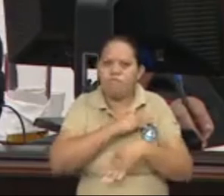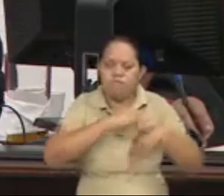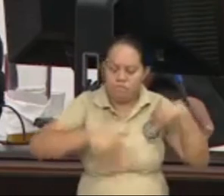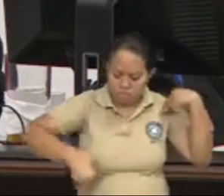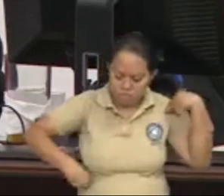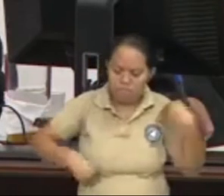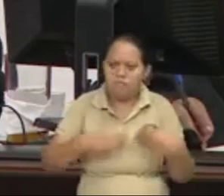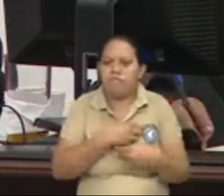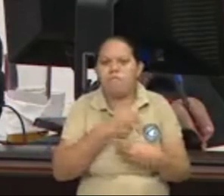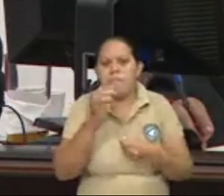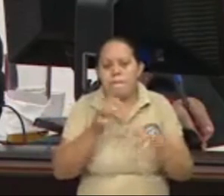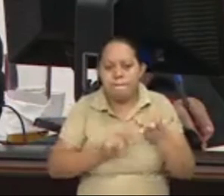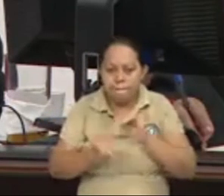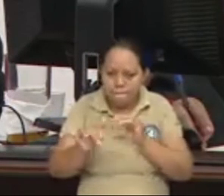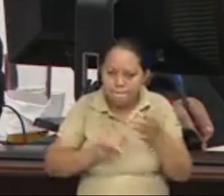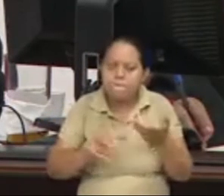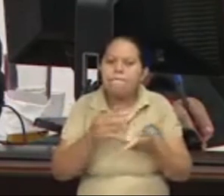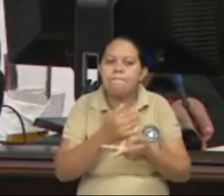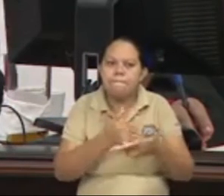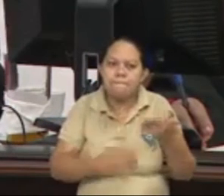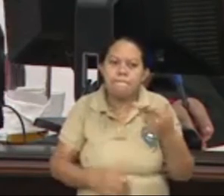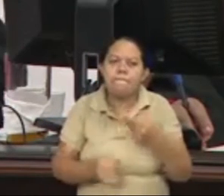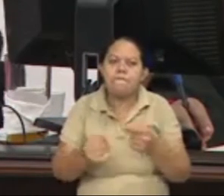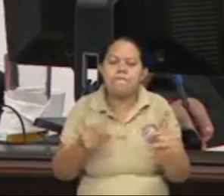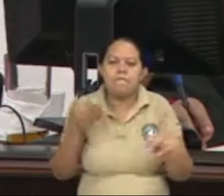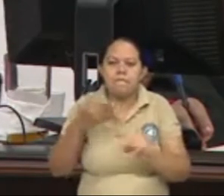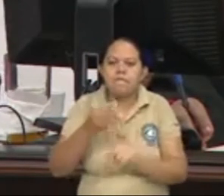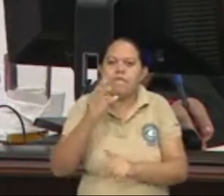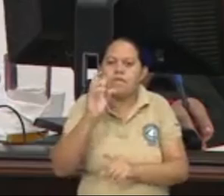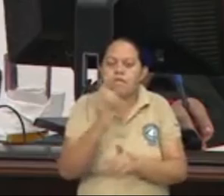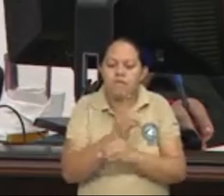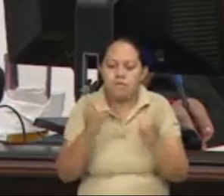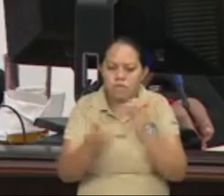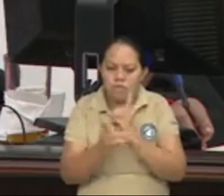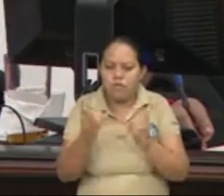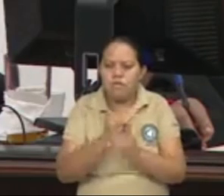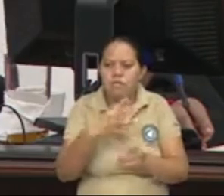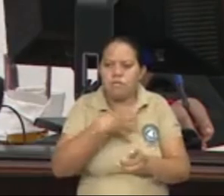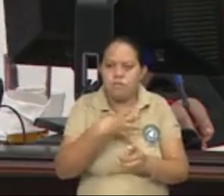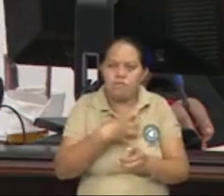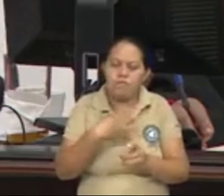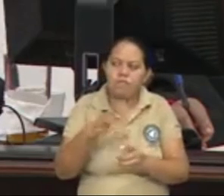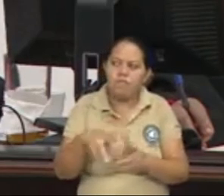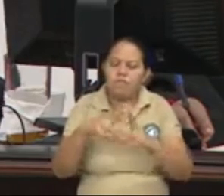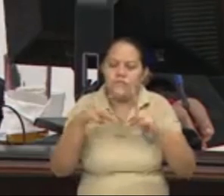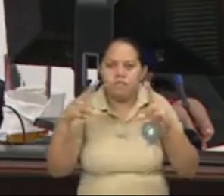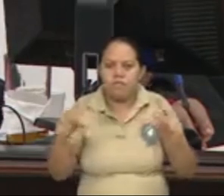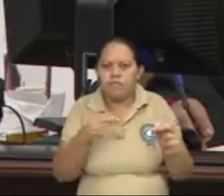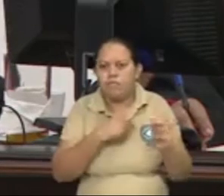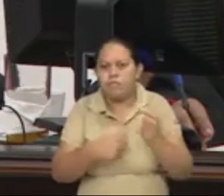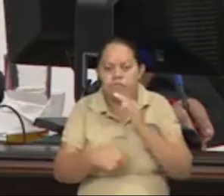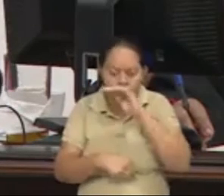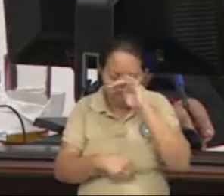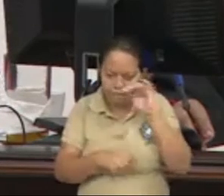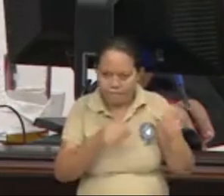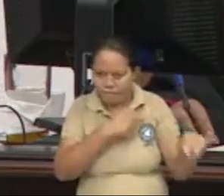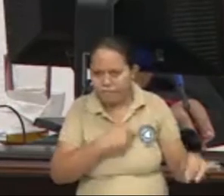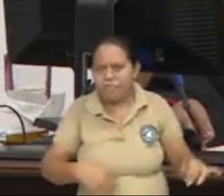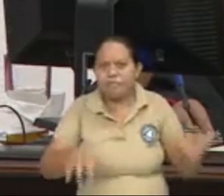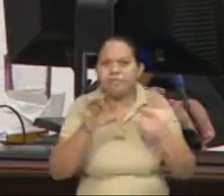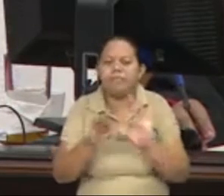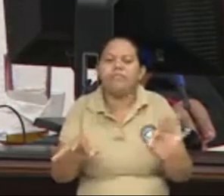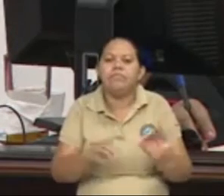de la República, administración, seguimiento, control y evaluación del impacto de la deuda pública interna y externa del gobierno central y